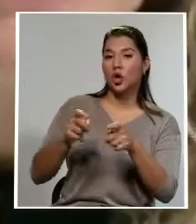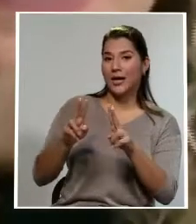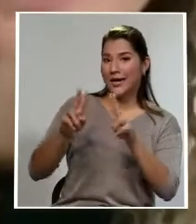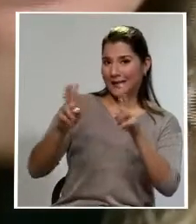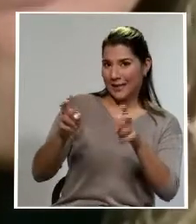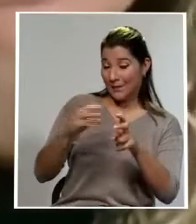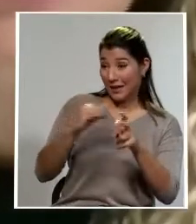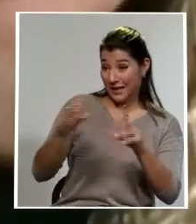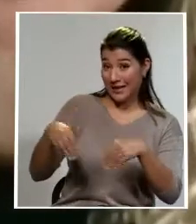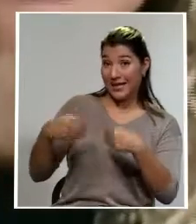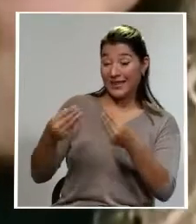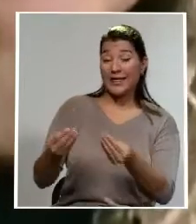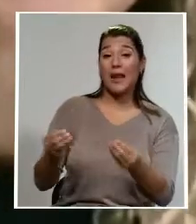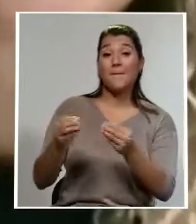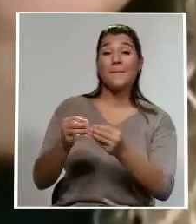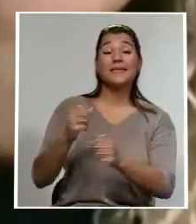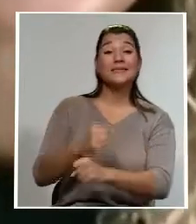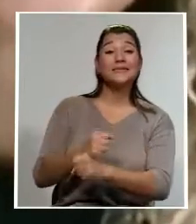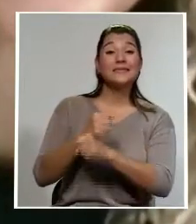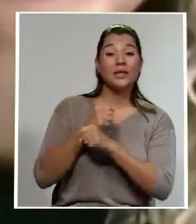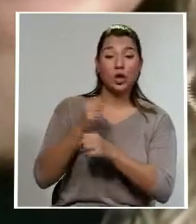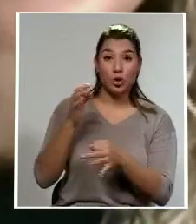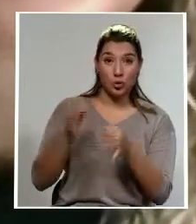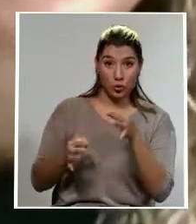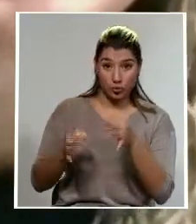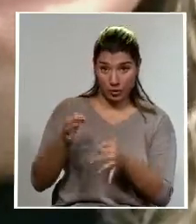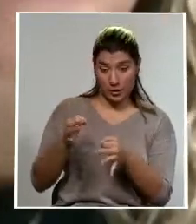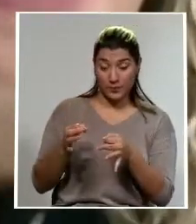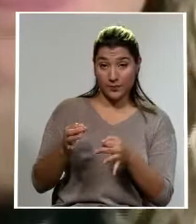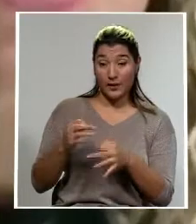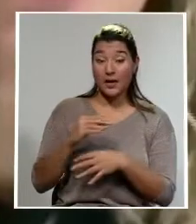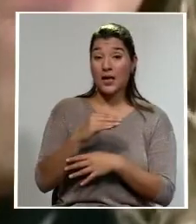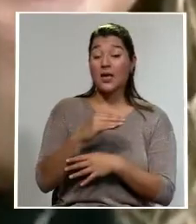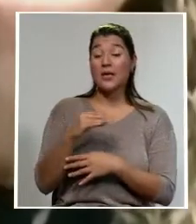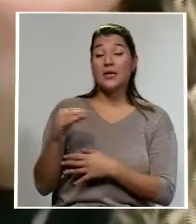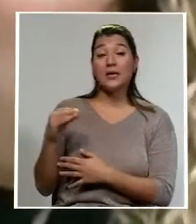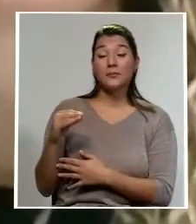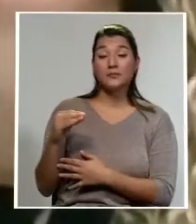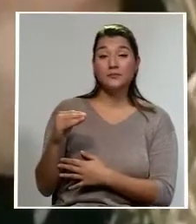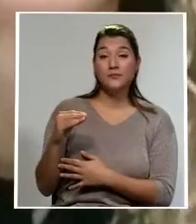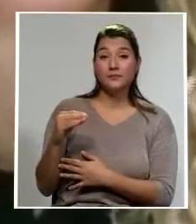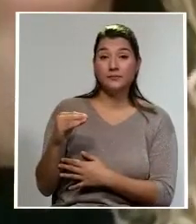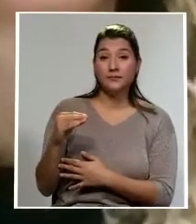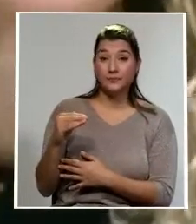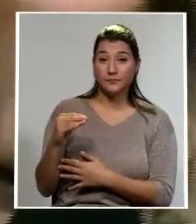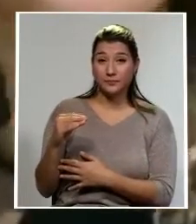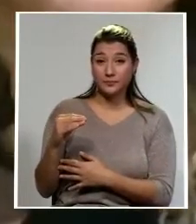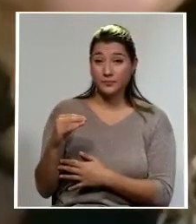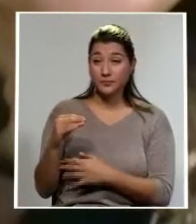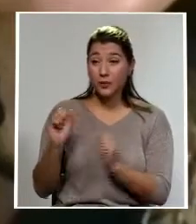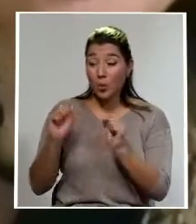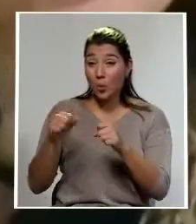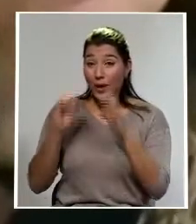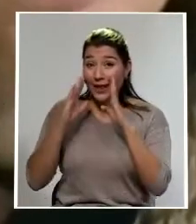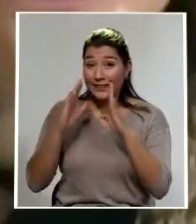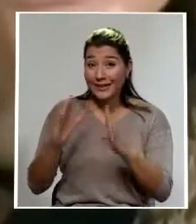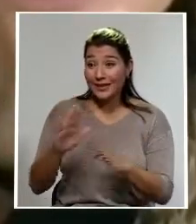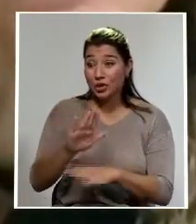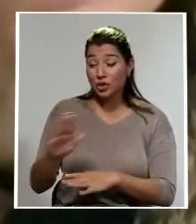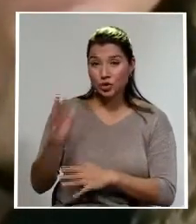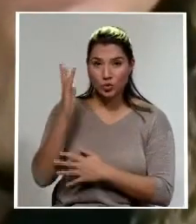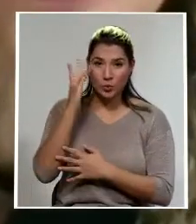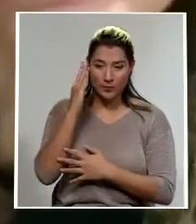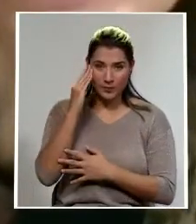un tema tan trascendental como la generación eléctrica, disipando los miedos que tenían. Entonces, una de